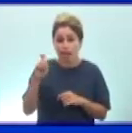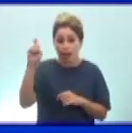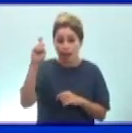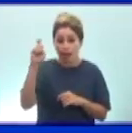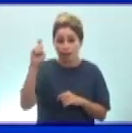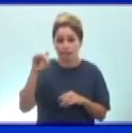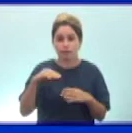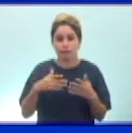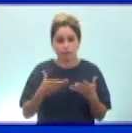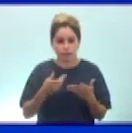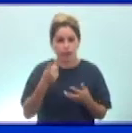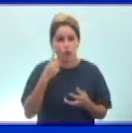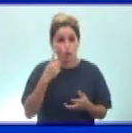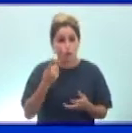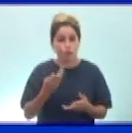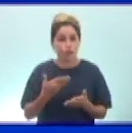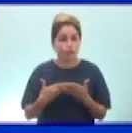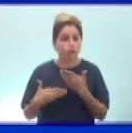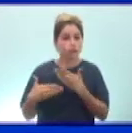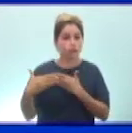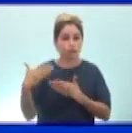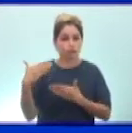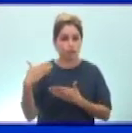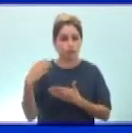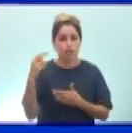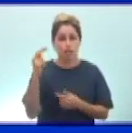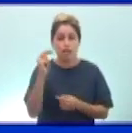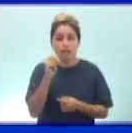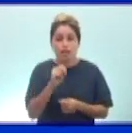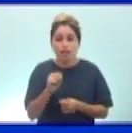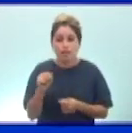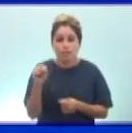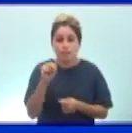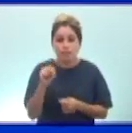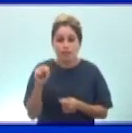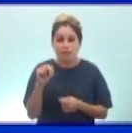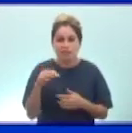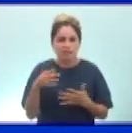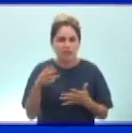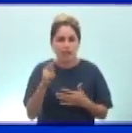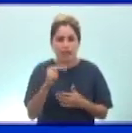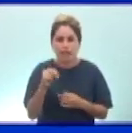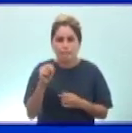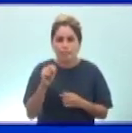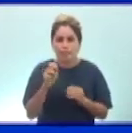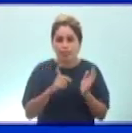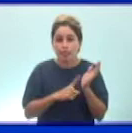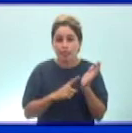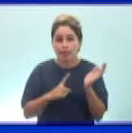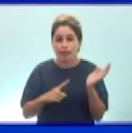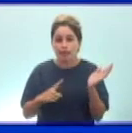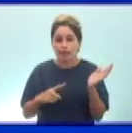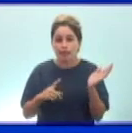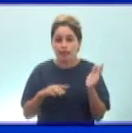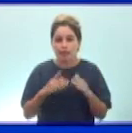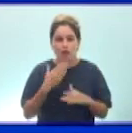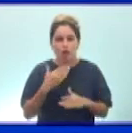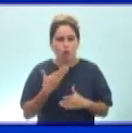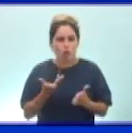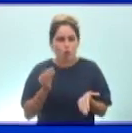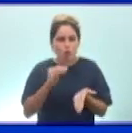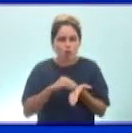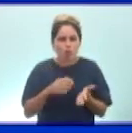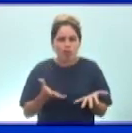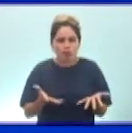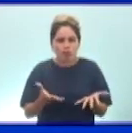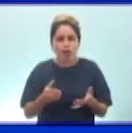lo vimos anteriormente, el N representa los niveles de energía y se representan por los números enteros del